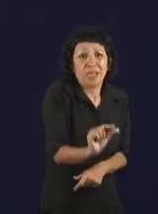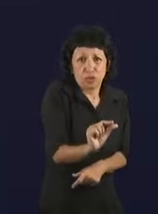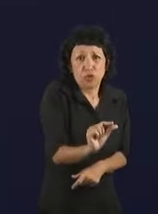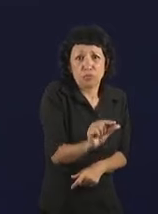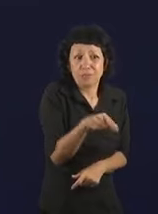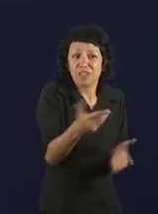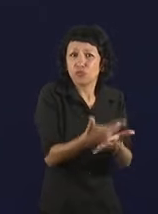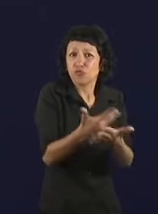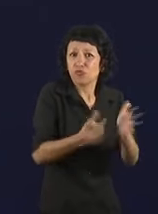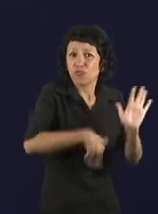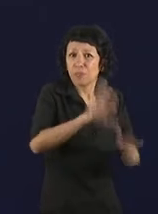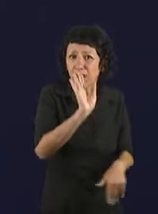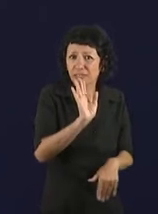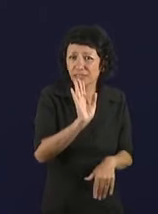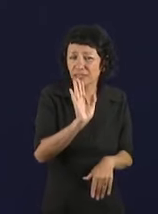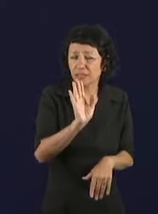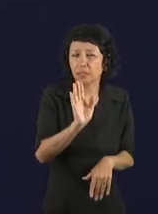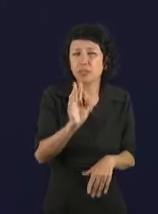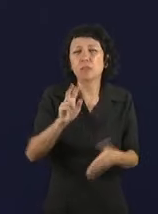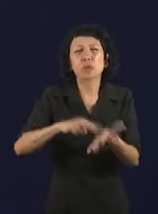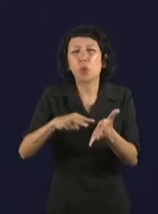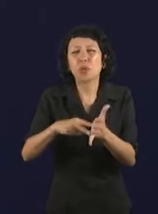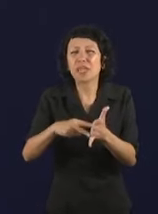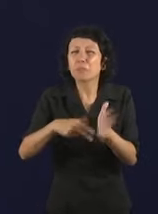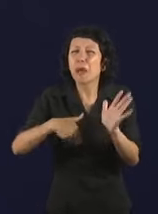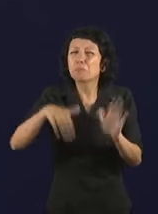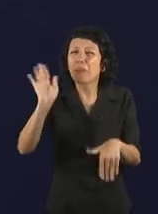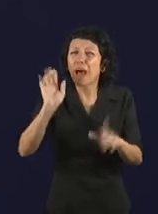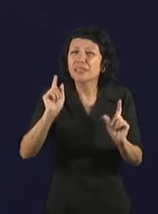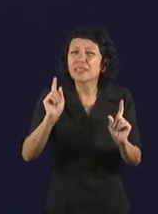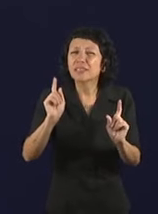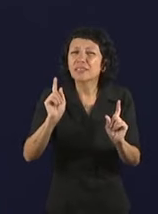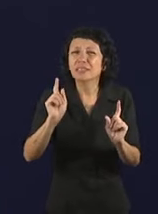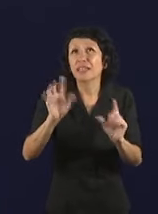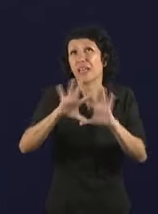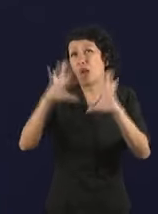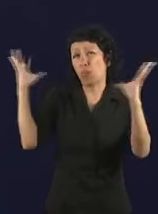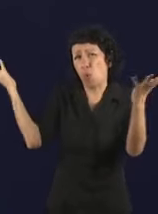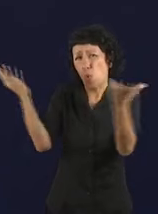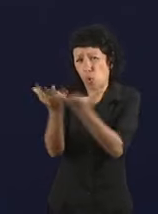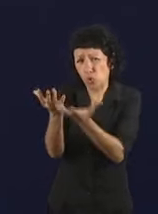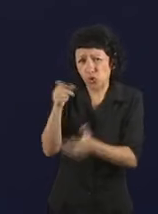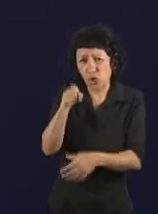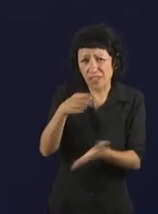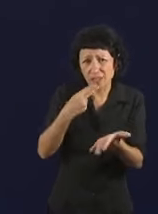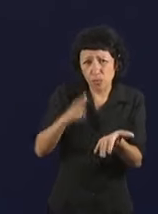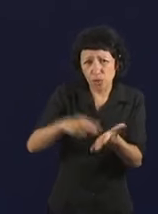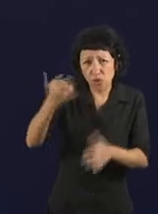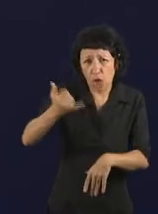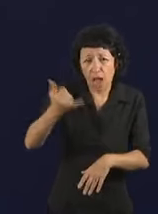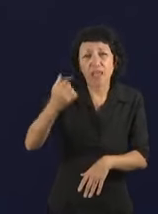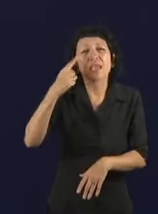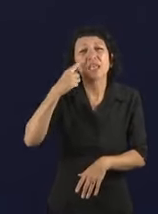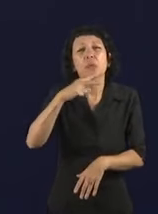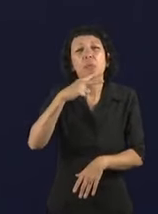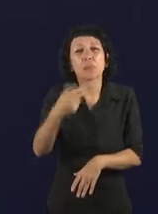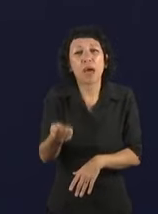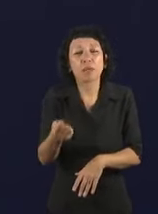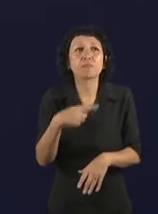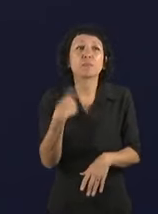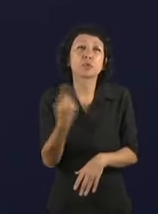mucho más allá del IVA que es un impuesto que se aplican en el mundo entero eh